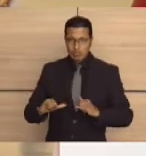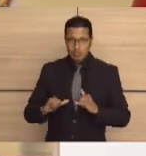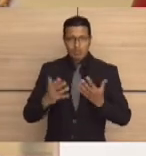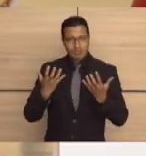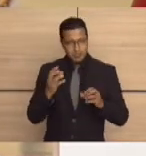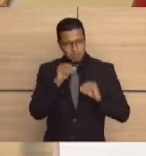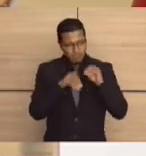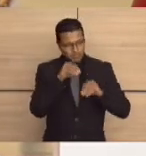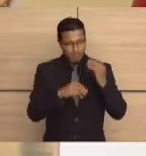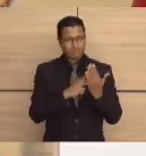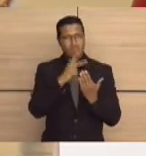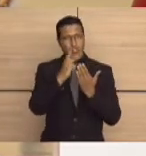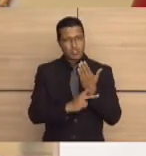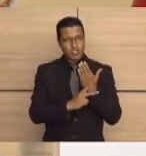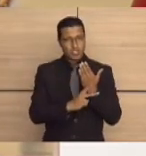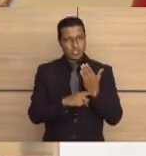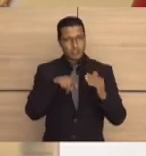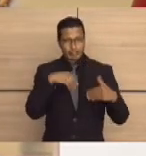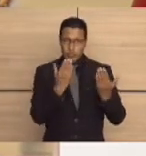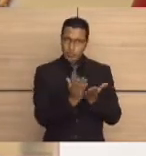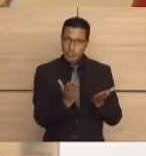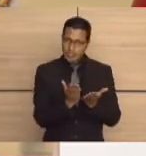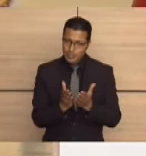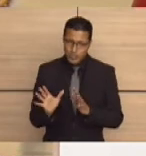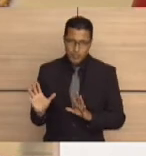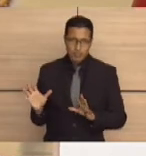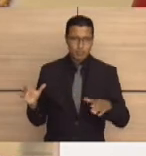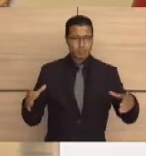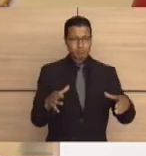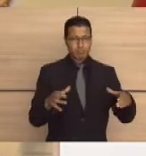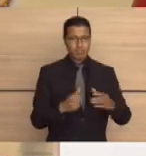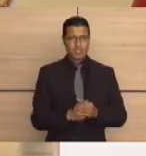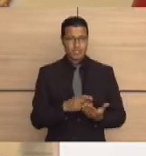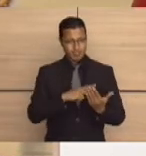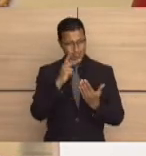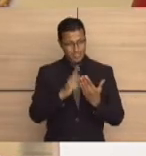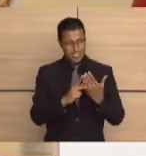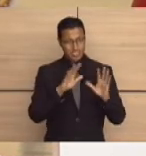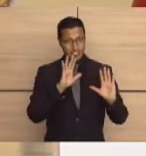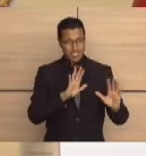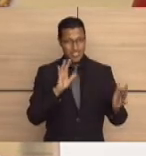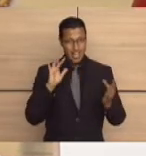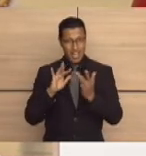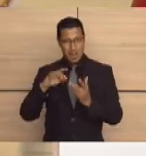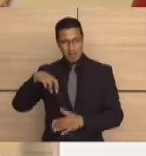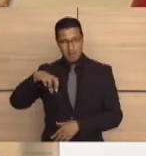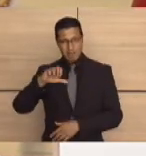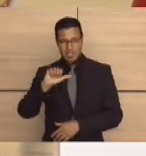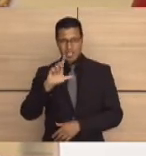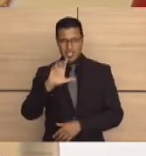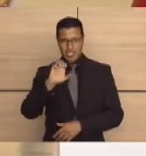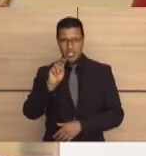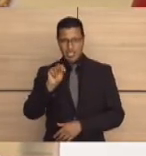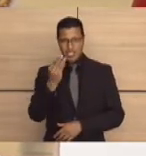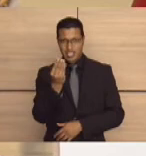proyecto educativo comunitario, y que ese proyecto educativo comunitario del Palenque Libre de San Onofre permita